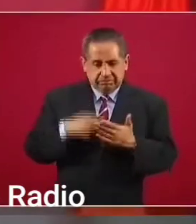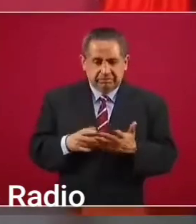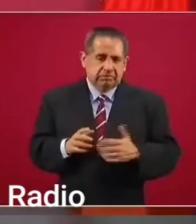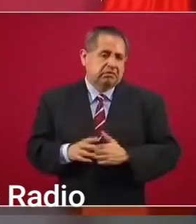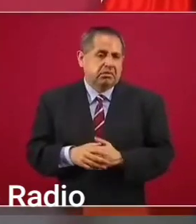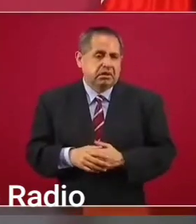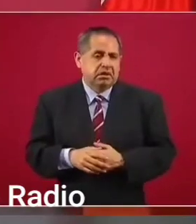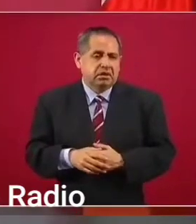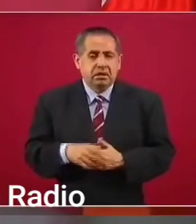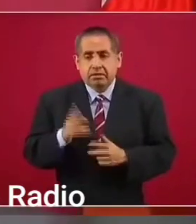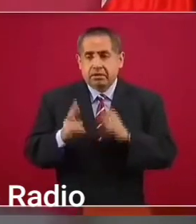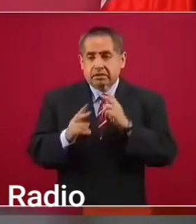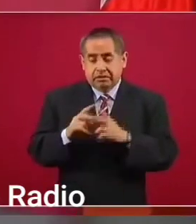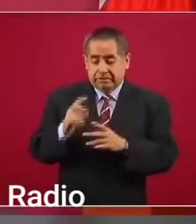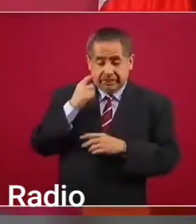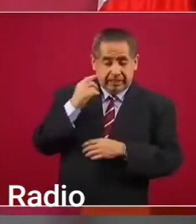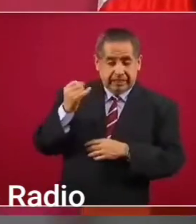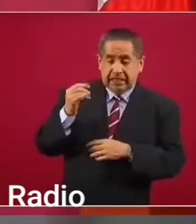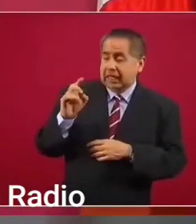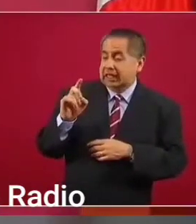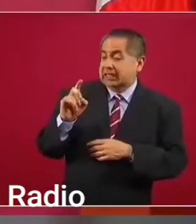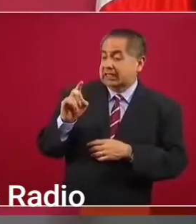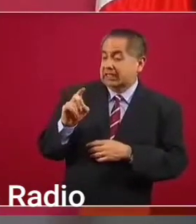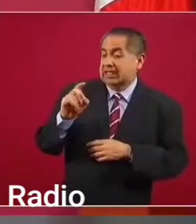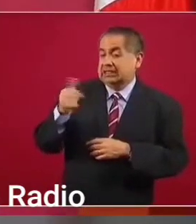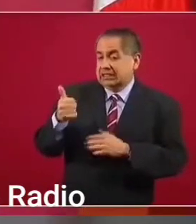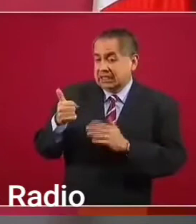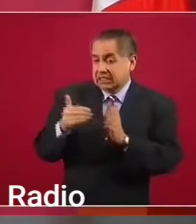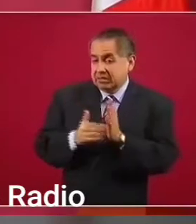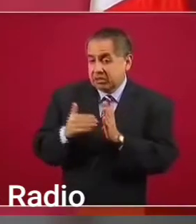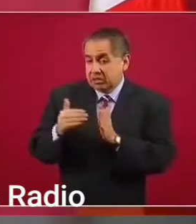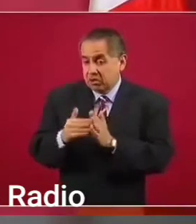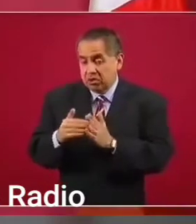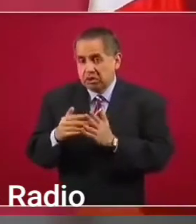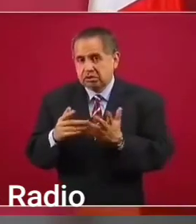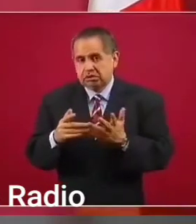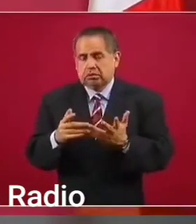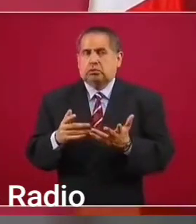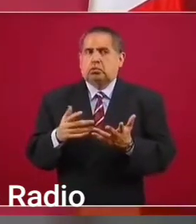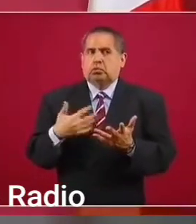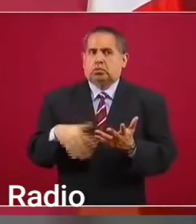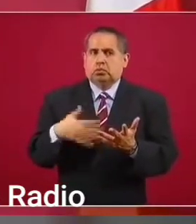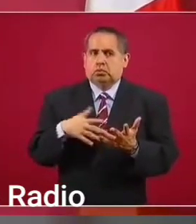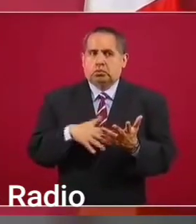al hablar de 36 millones es comprender a todos.